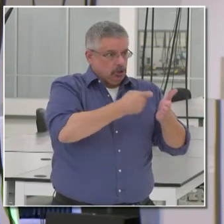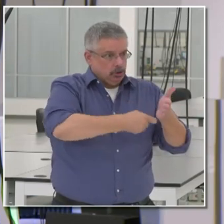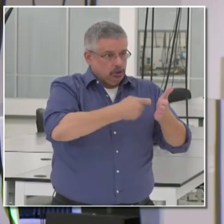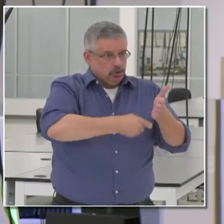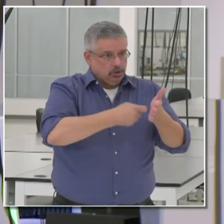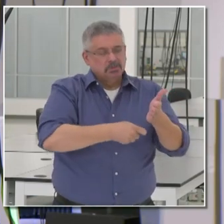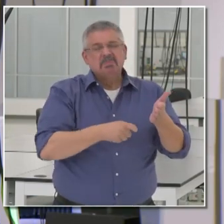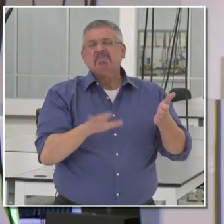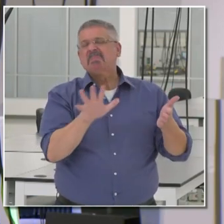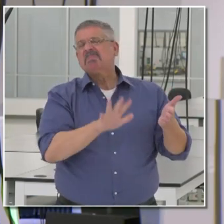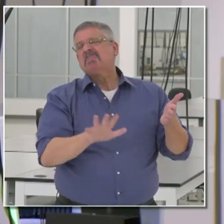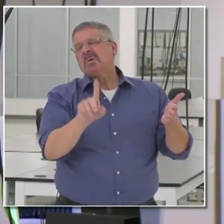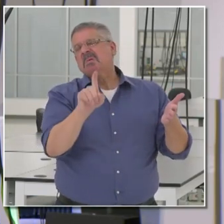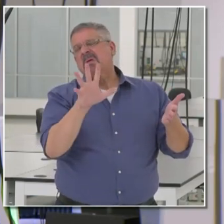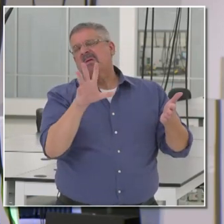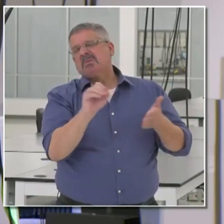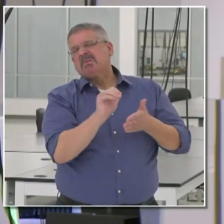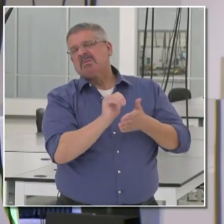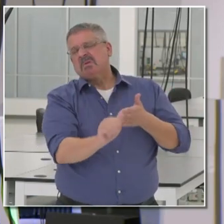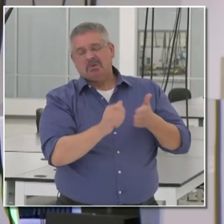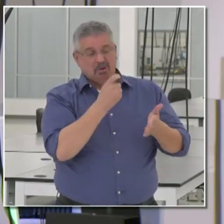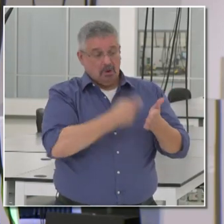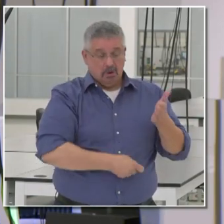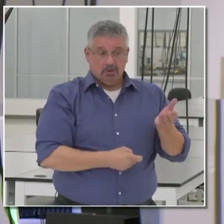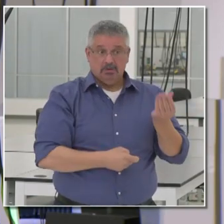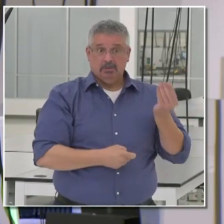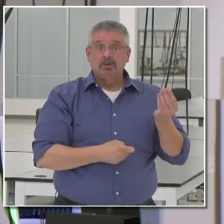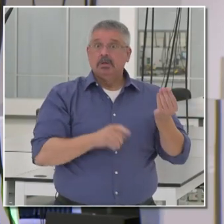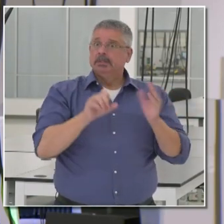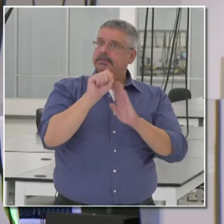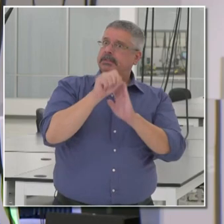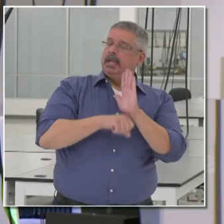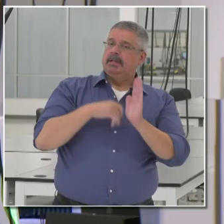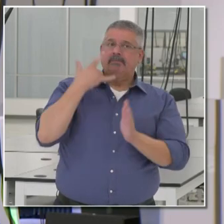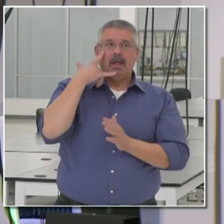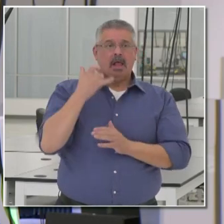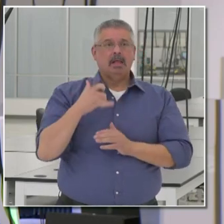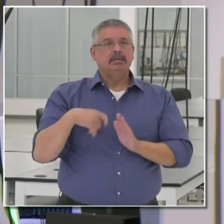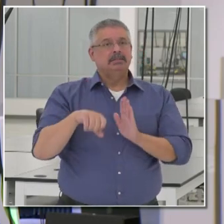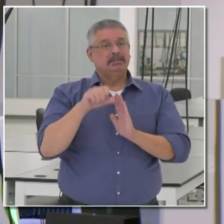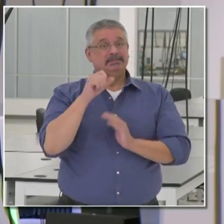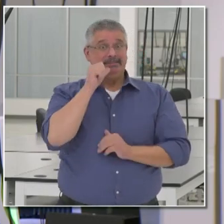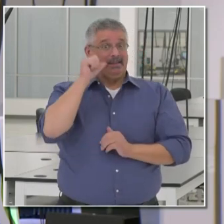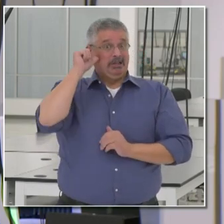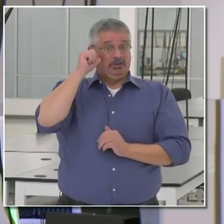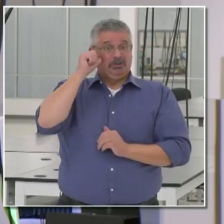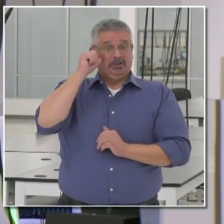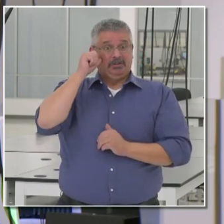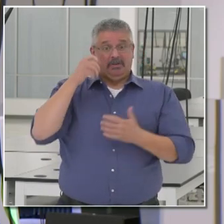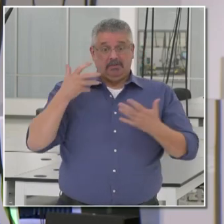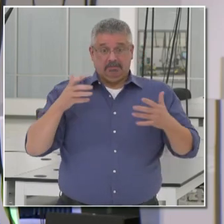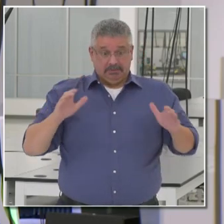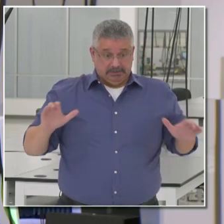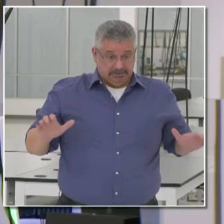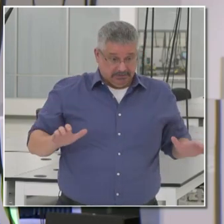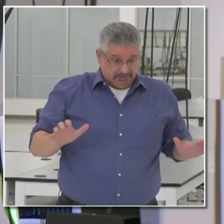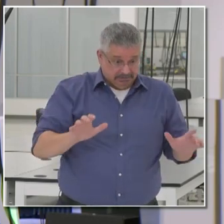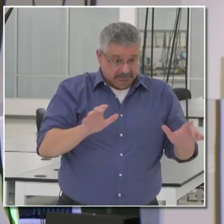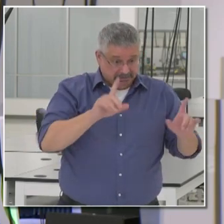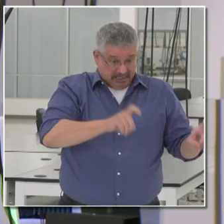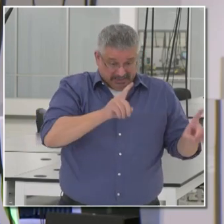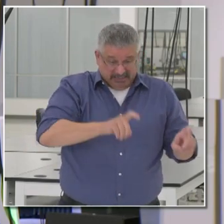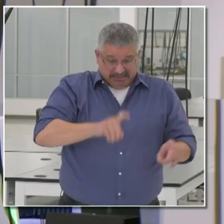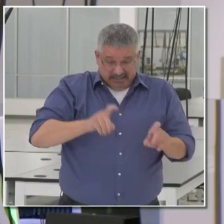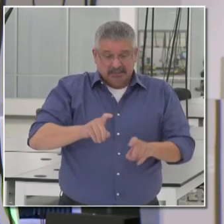el promedio está entre 250 dólares piensen en eso nada más el estado de california empezando ayer ha conducido